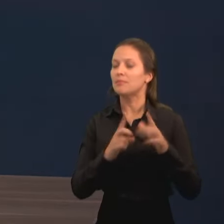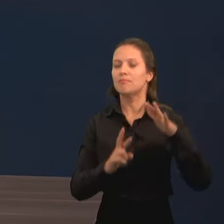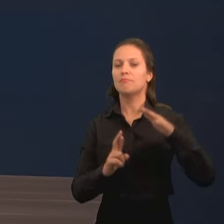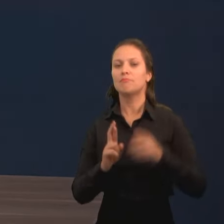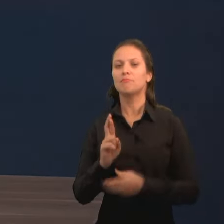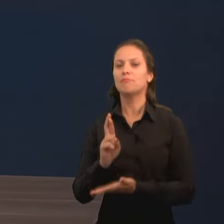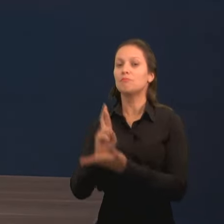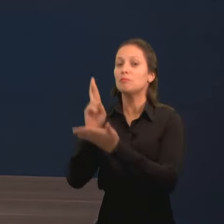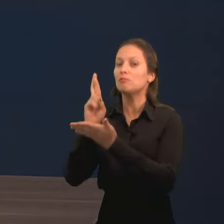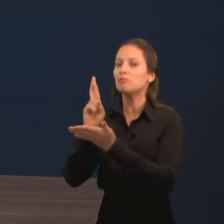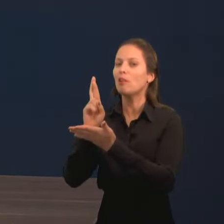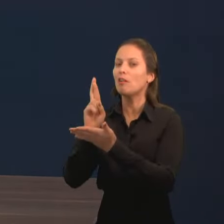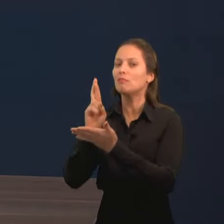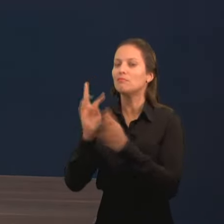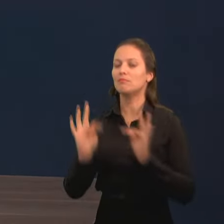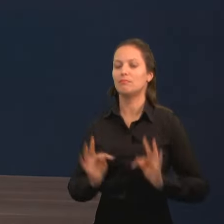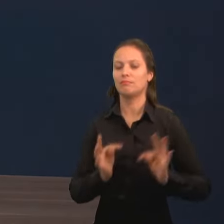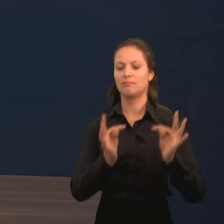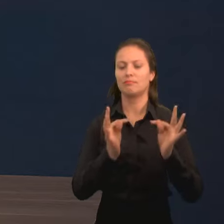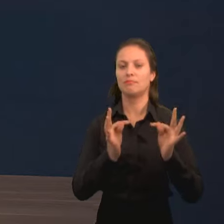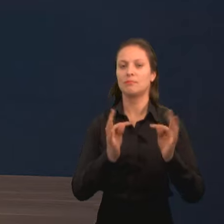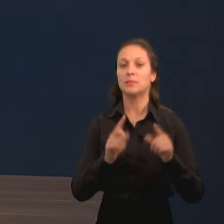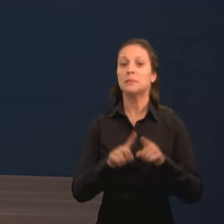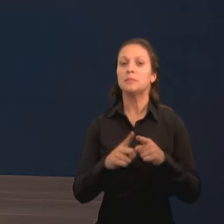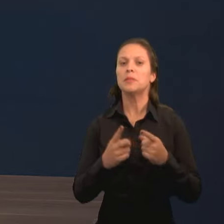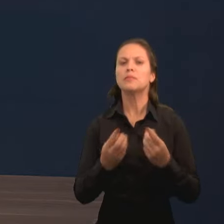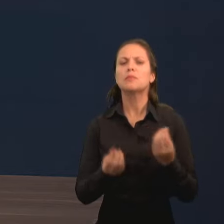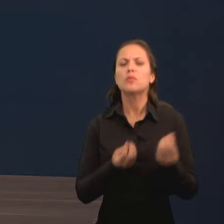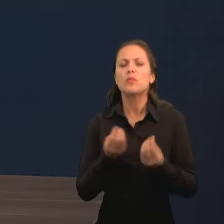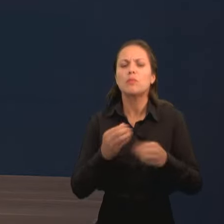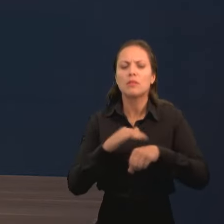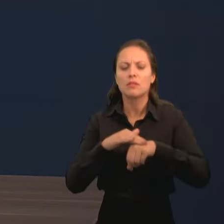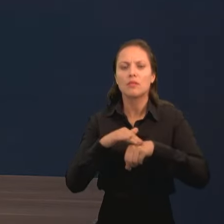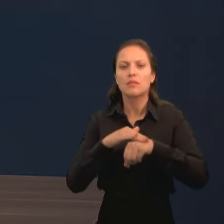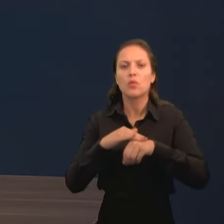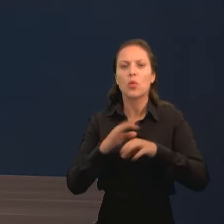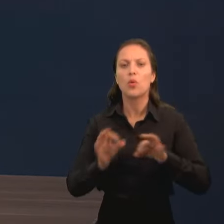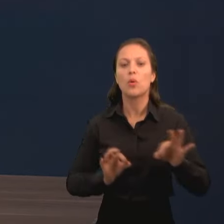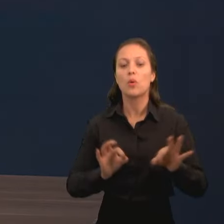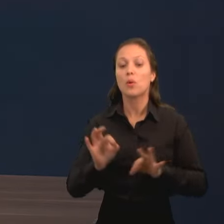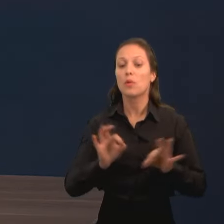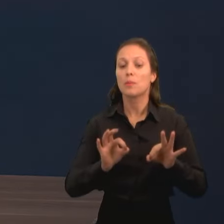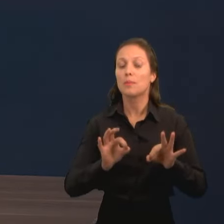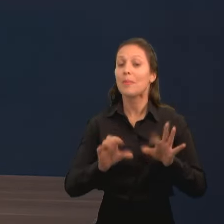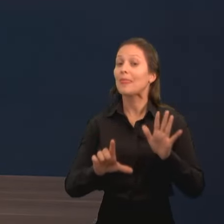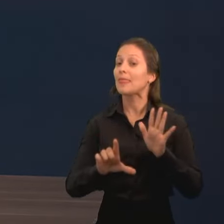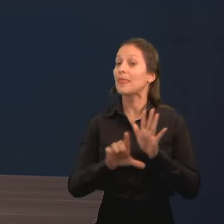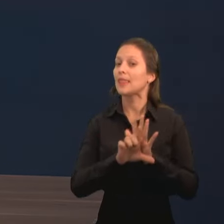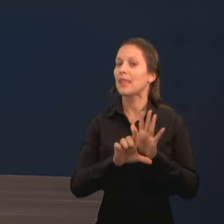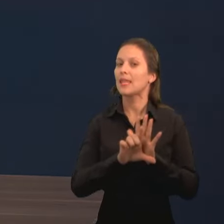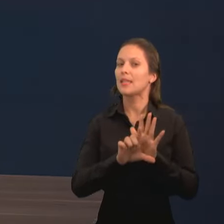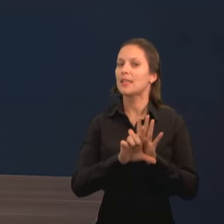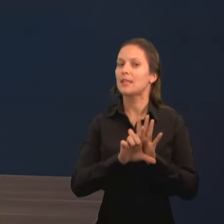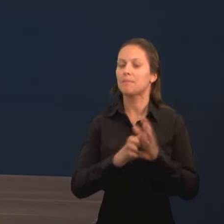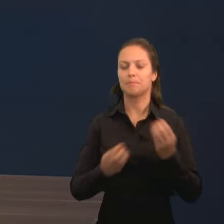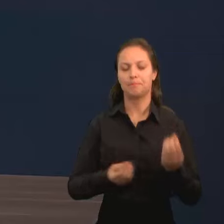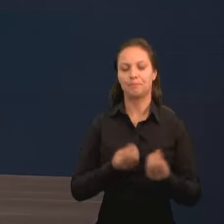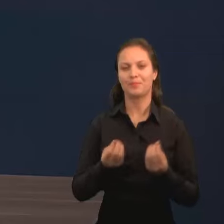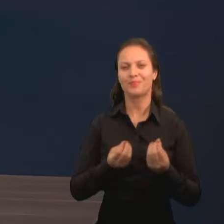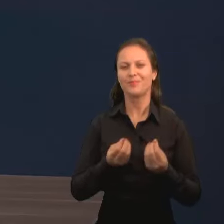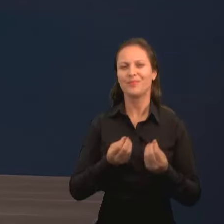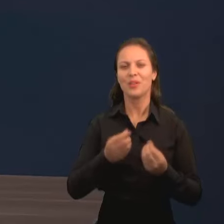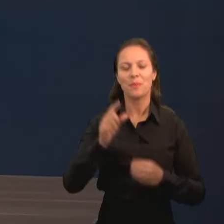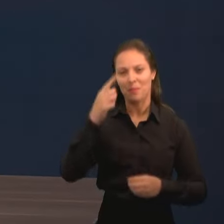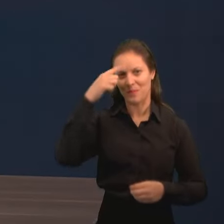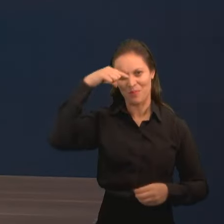través de los dueños de las tecnologías. Lo que tenemos que discutir es sobre la reglamentación estatal, que está